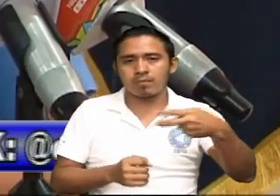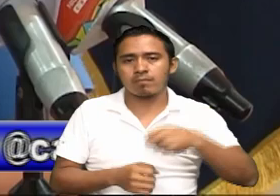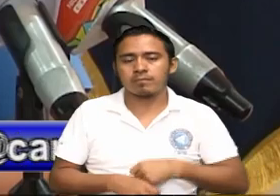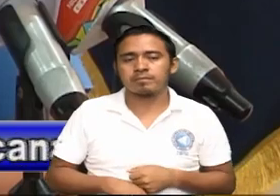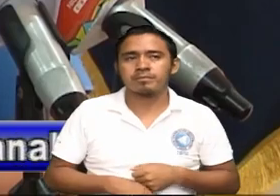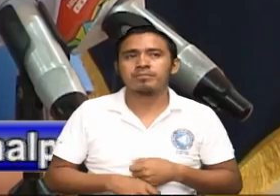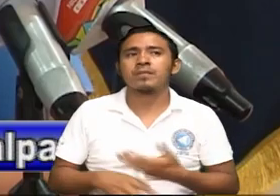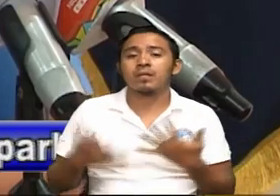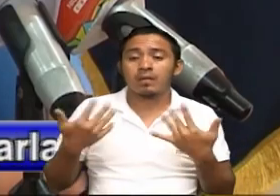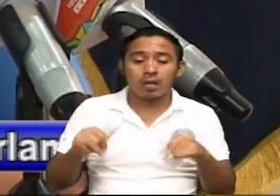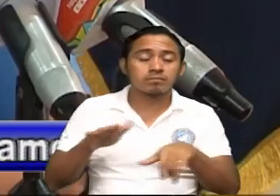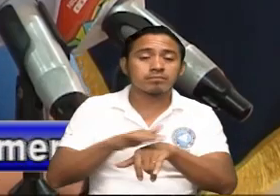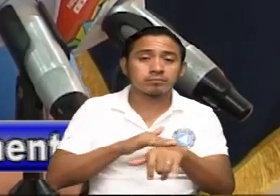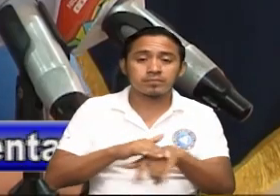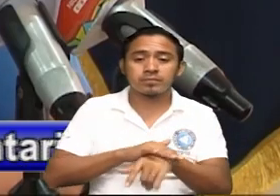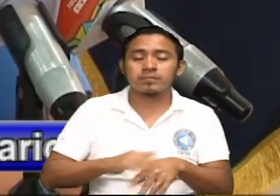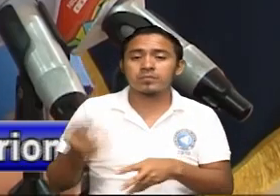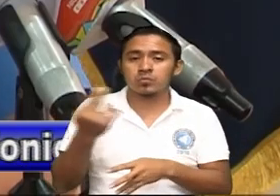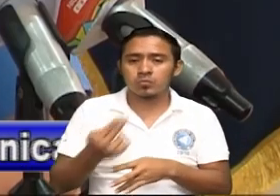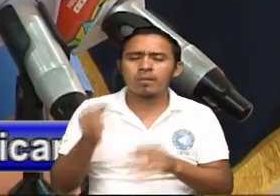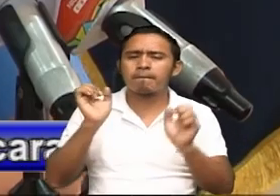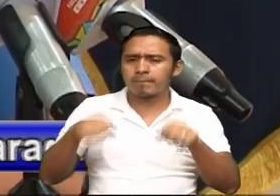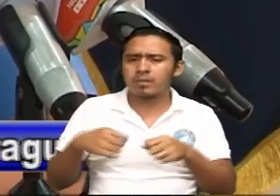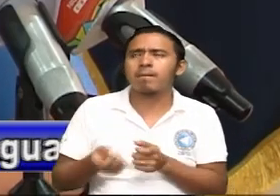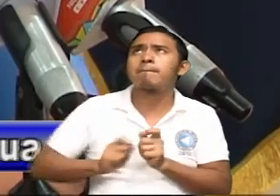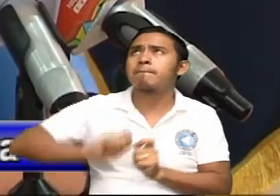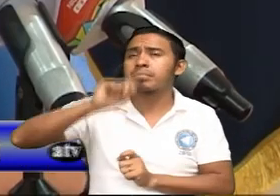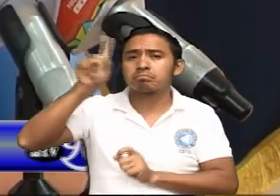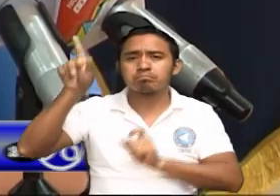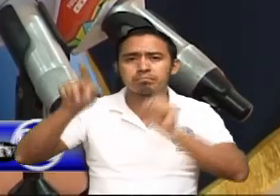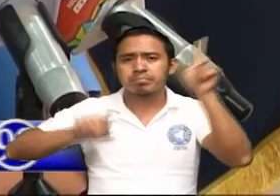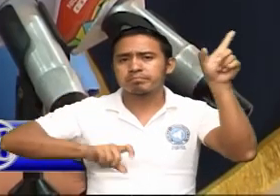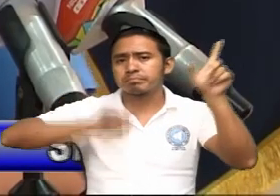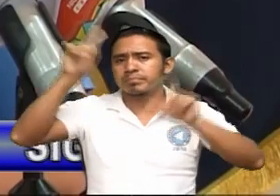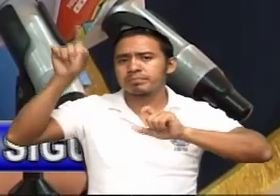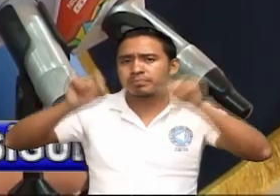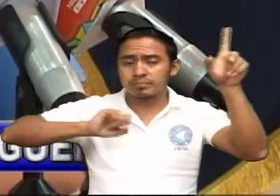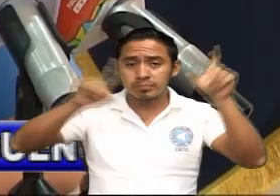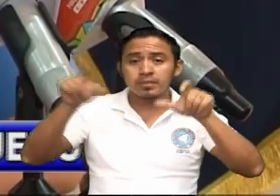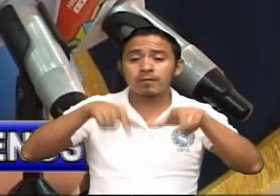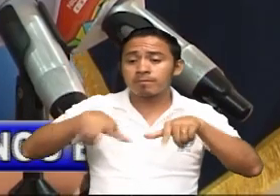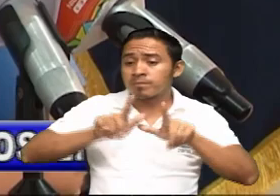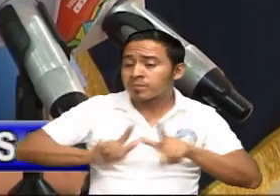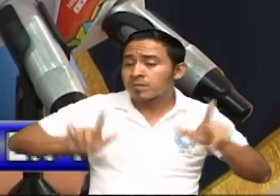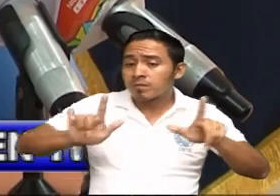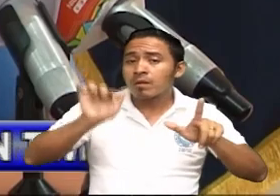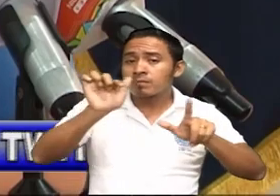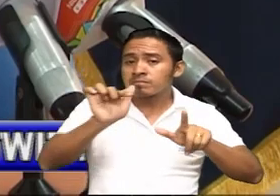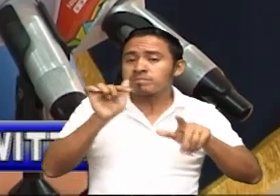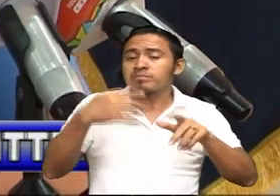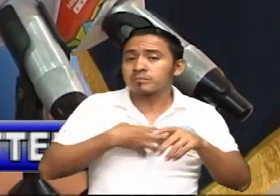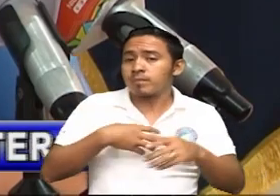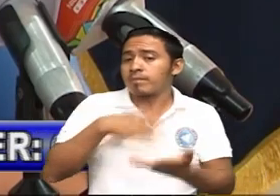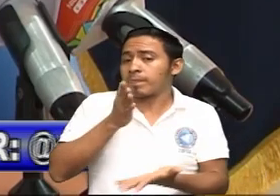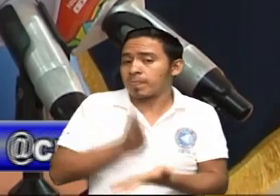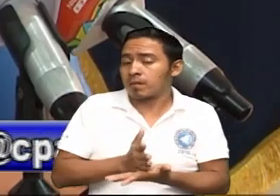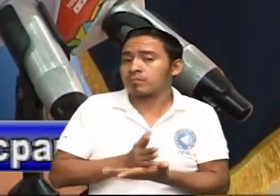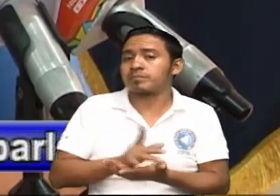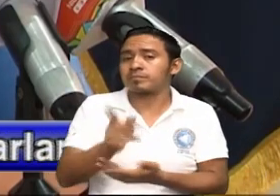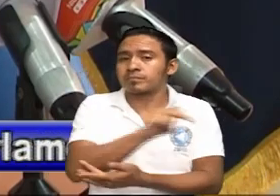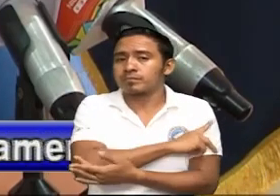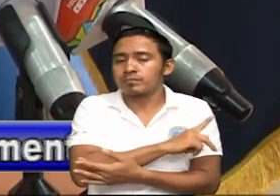se autoriza el uso de juegos pirotécnicos en los lugares establecidos por la Policía